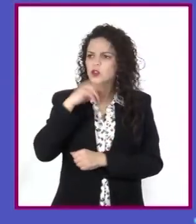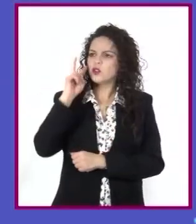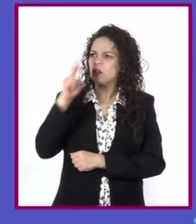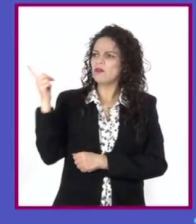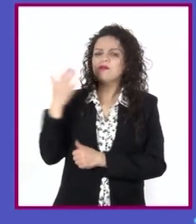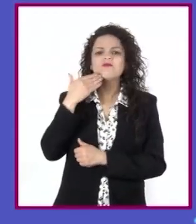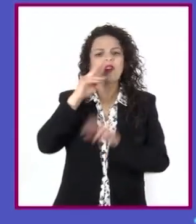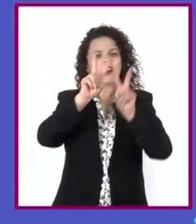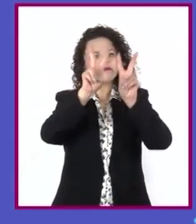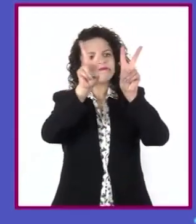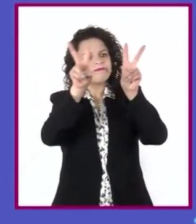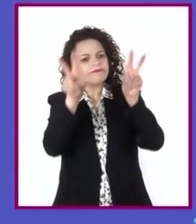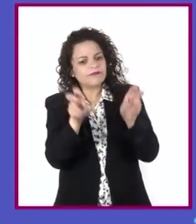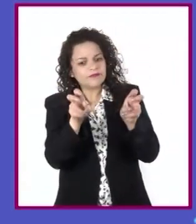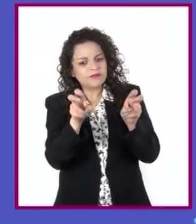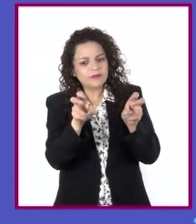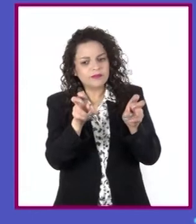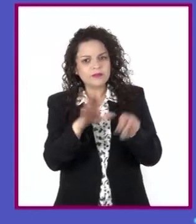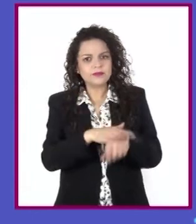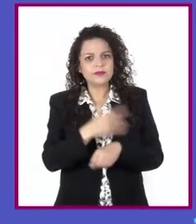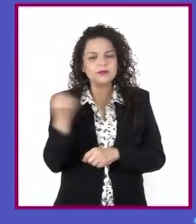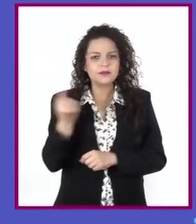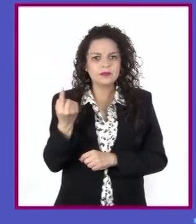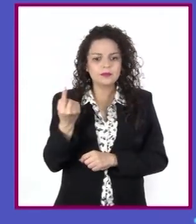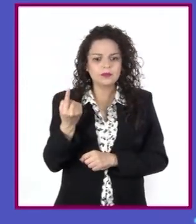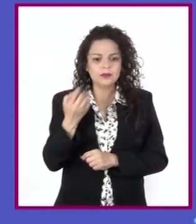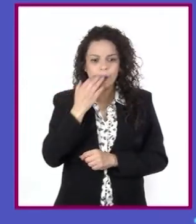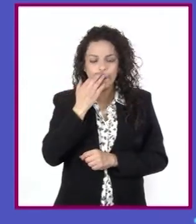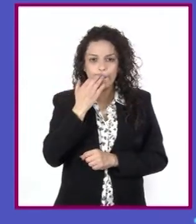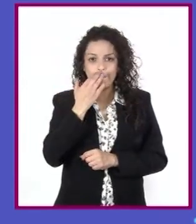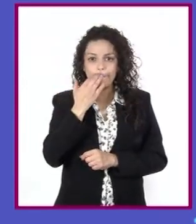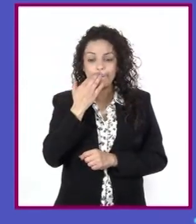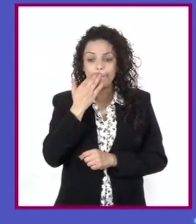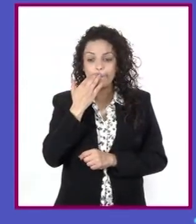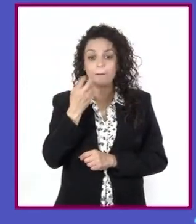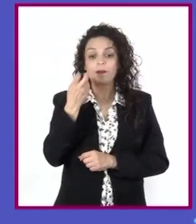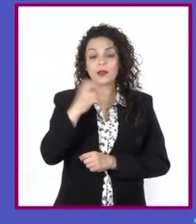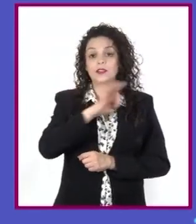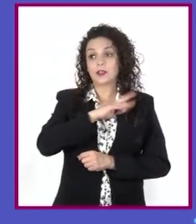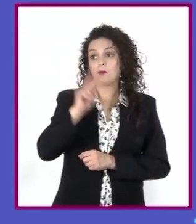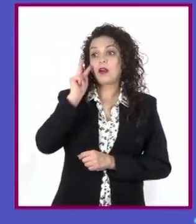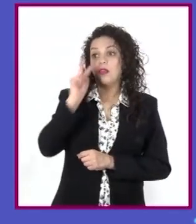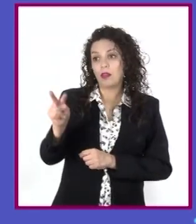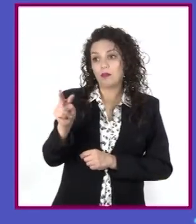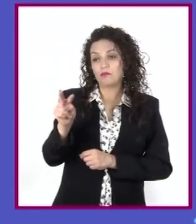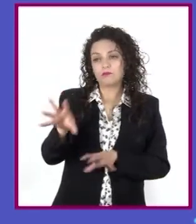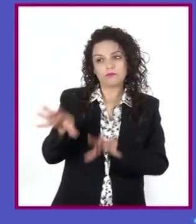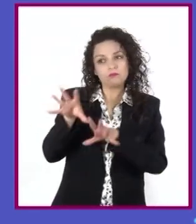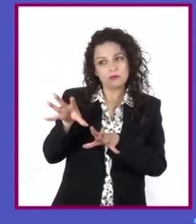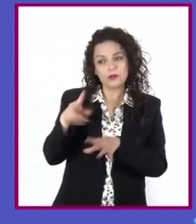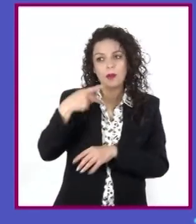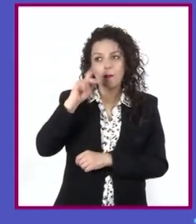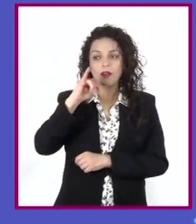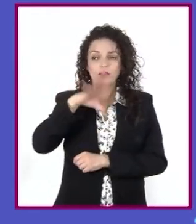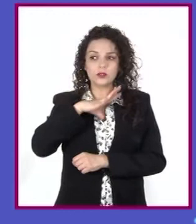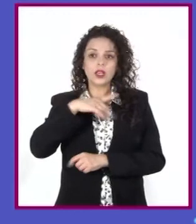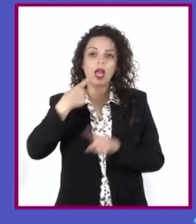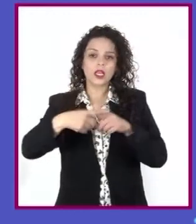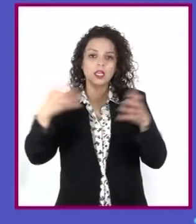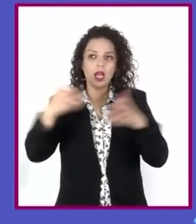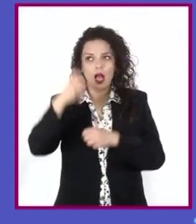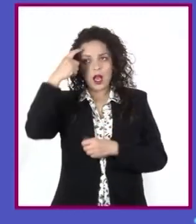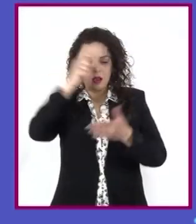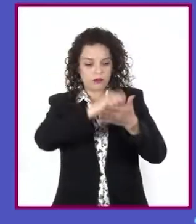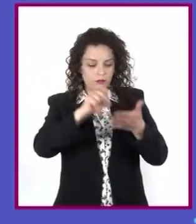Quizá ese sea el rasgo distintivo, aunque sí se indican los datos de publicación como el autor, año y